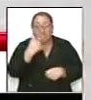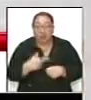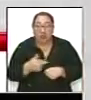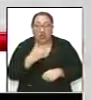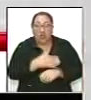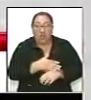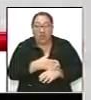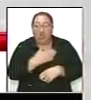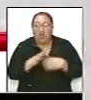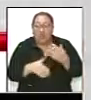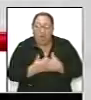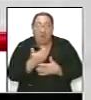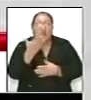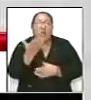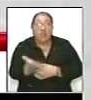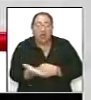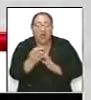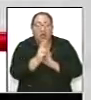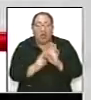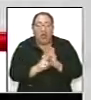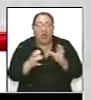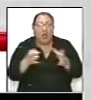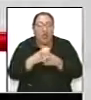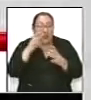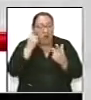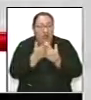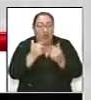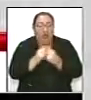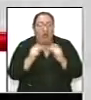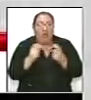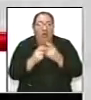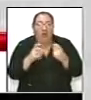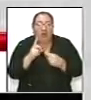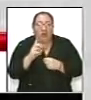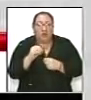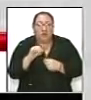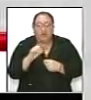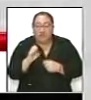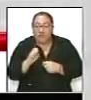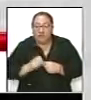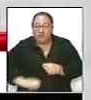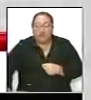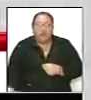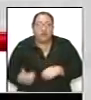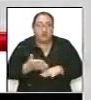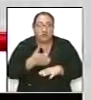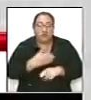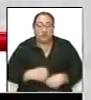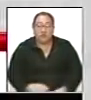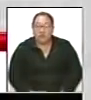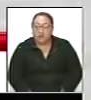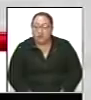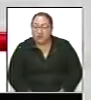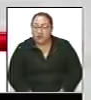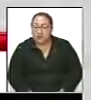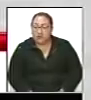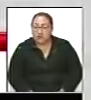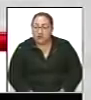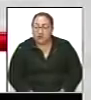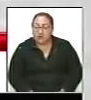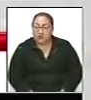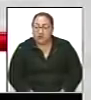fue remitido a la Región Militar Sur, en el caso del congresista Donaire, el general Donaire en aquel momento, a través de